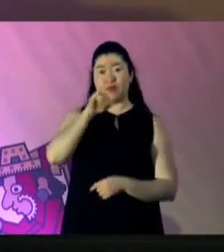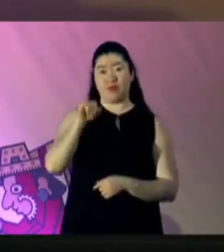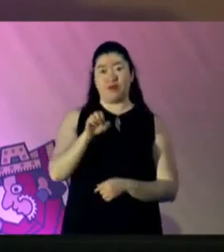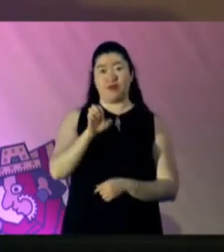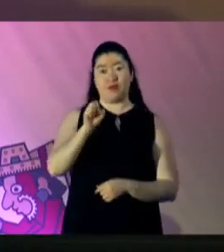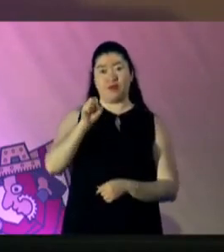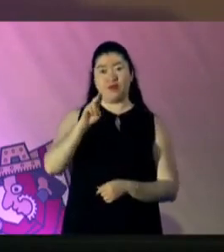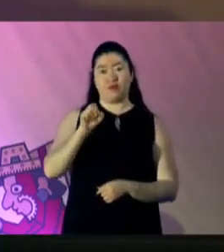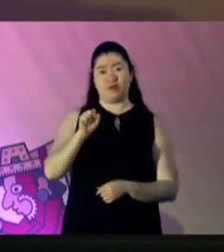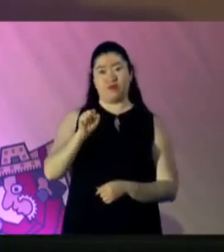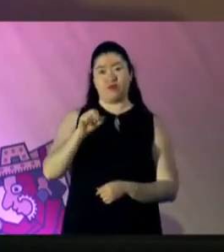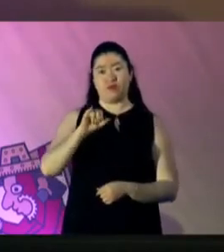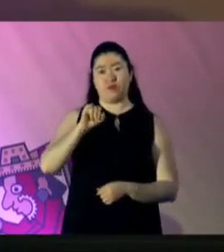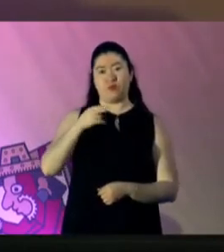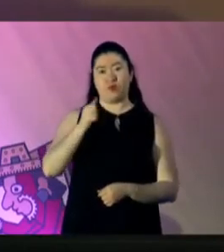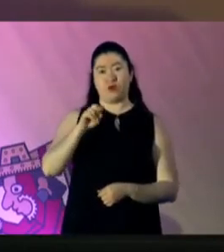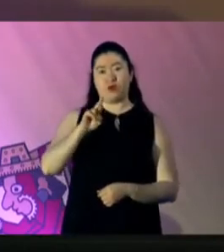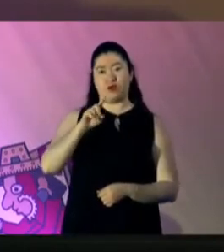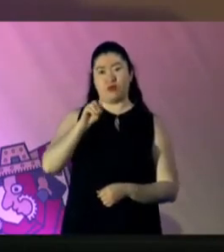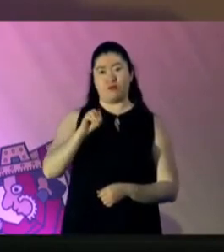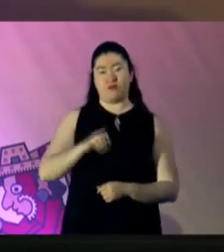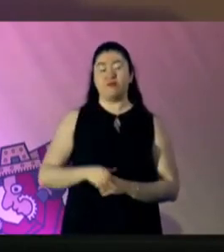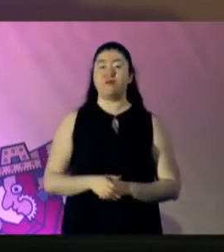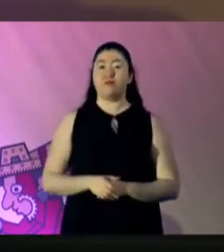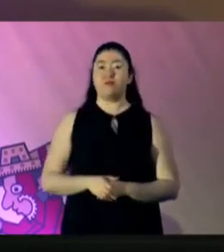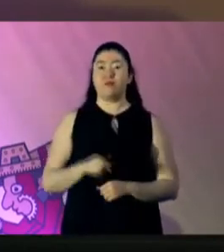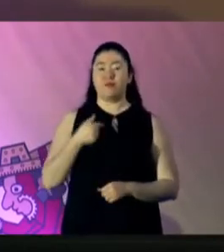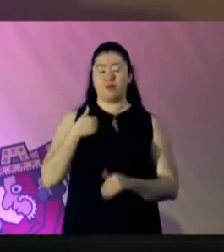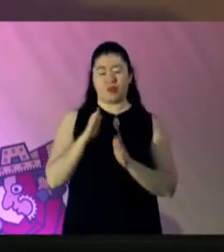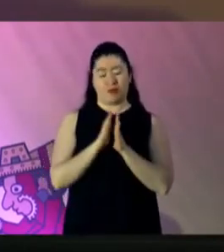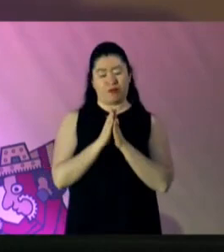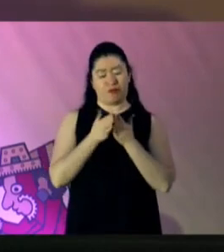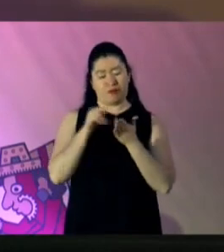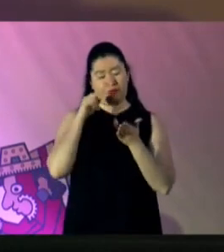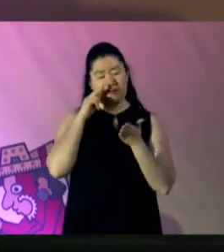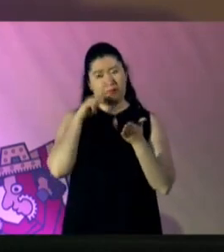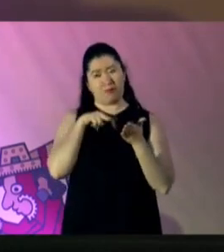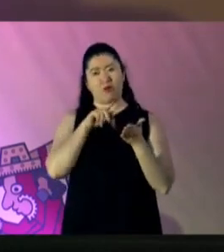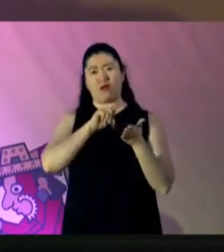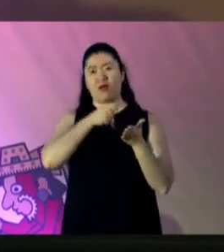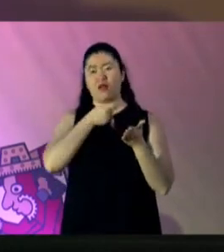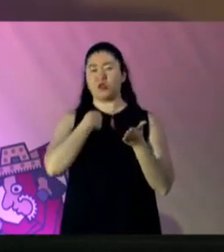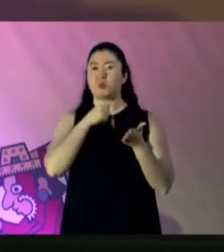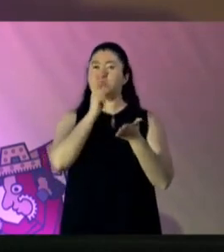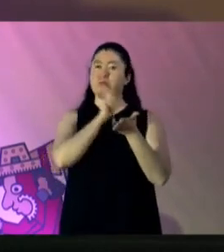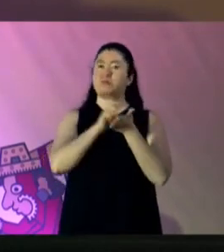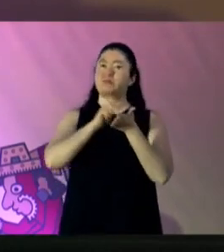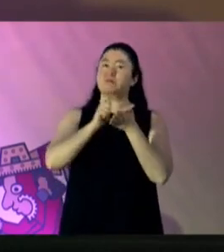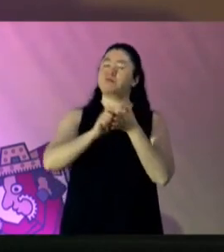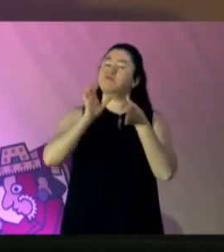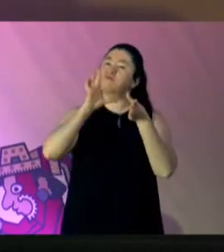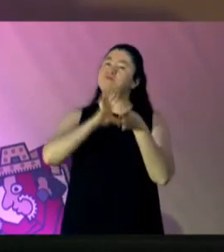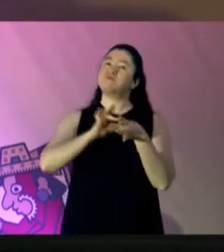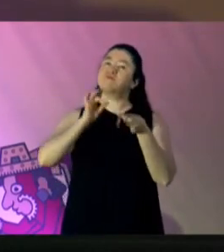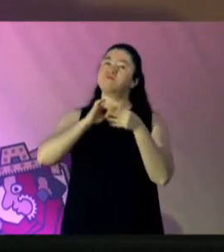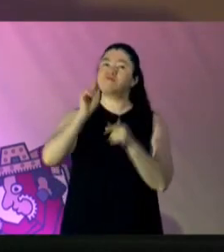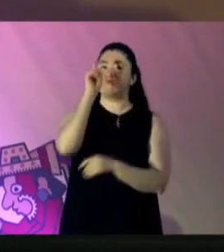guajardo en este libro lo que yo hago es una narración sencilla